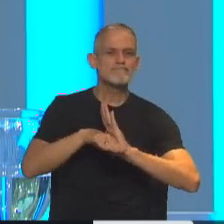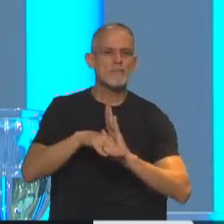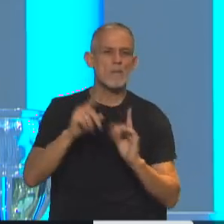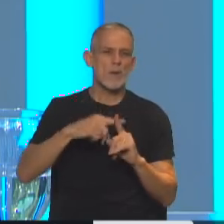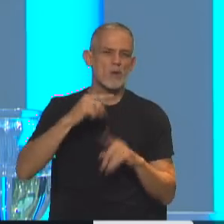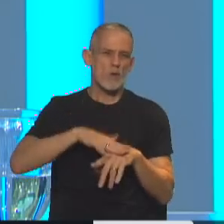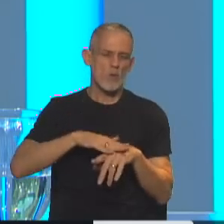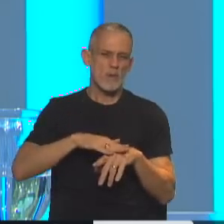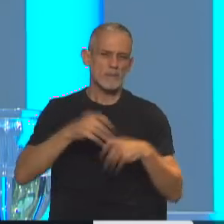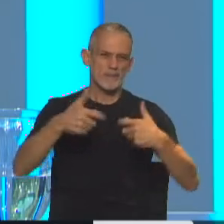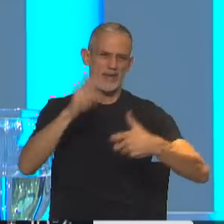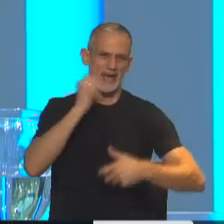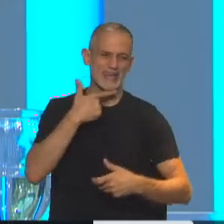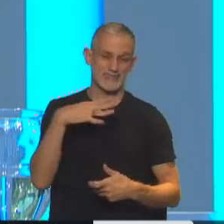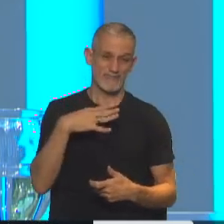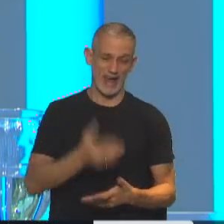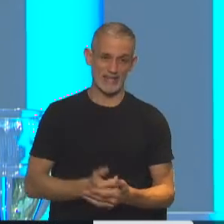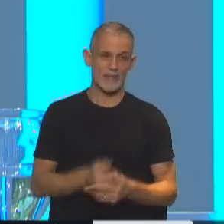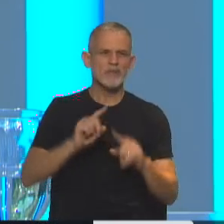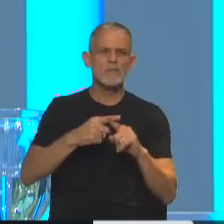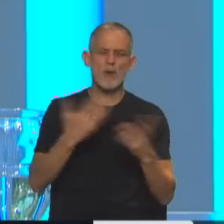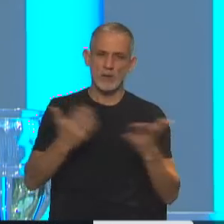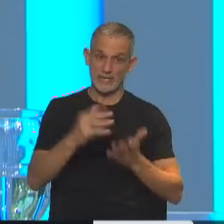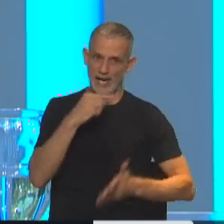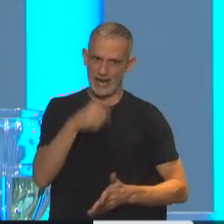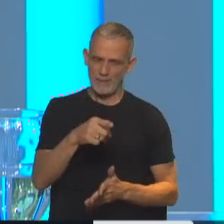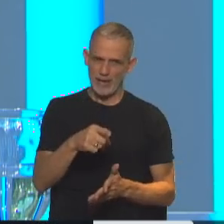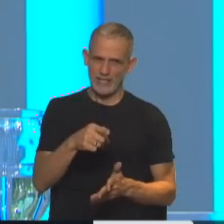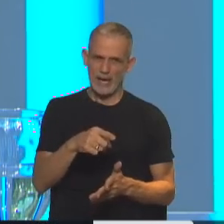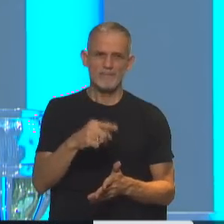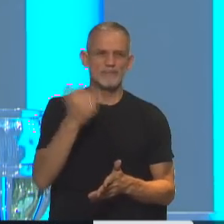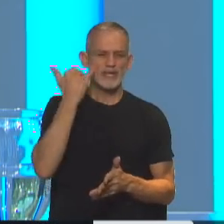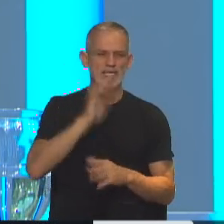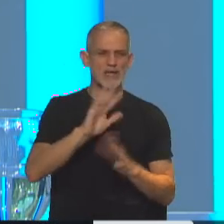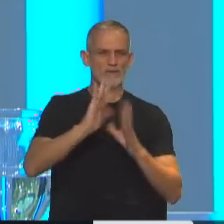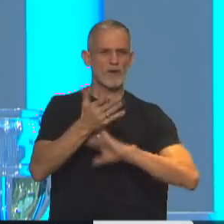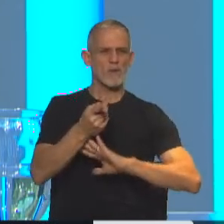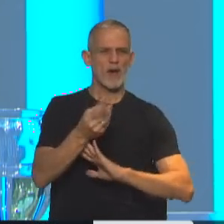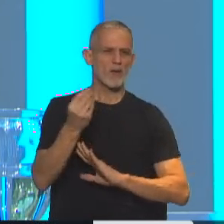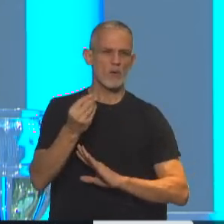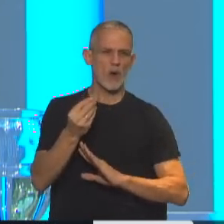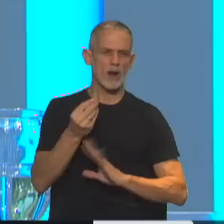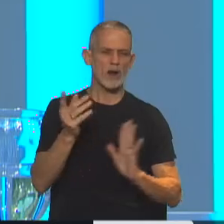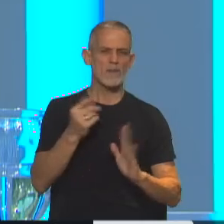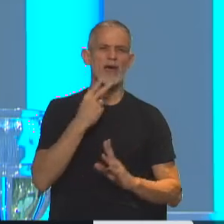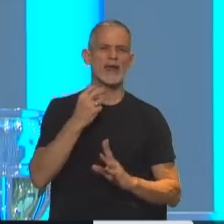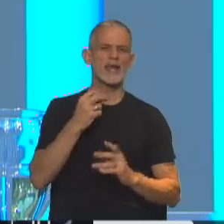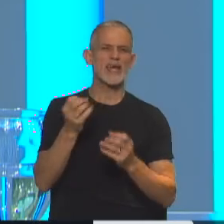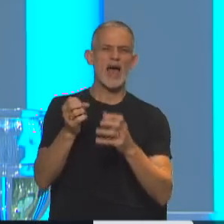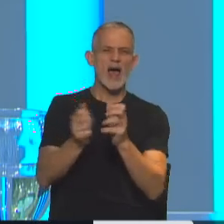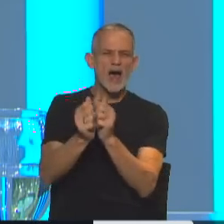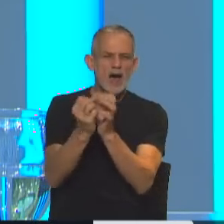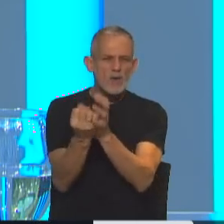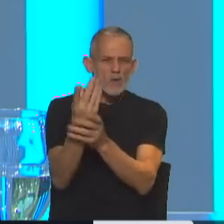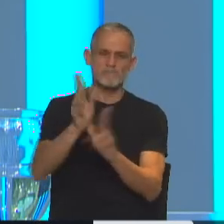gas pero principalmente analizar la cuestión política alemania adoptó una política de desechar la energía nuclear y